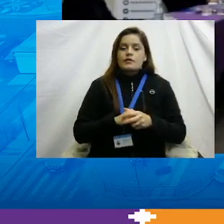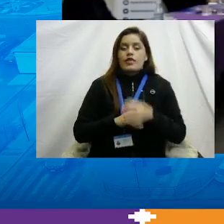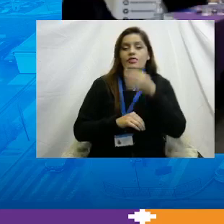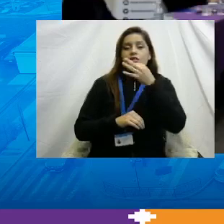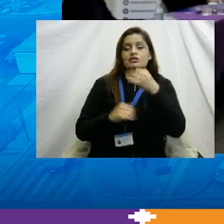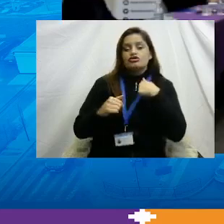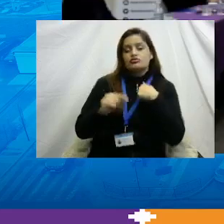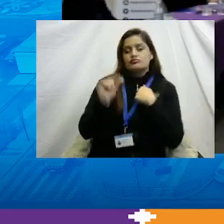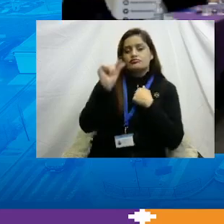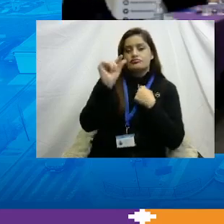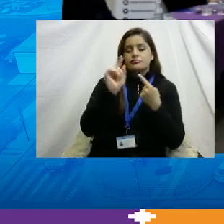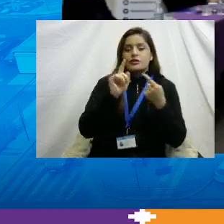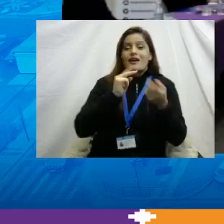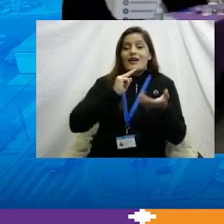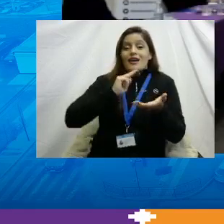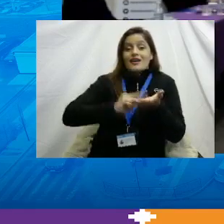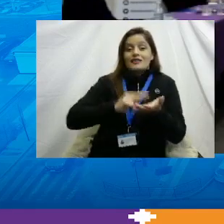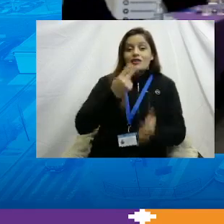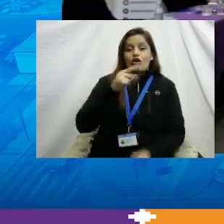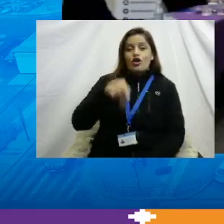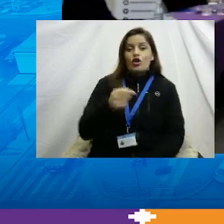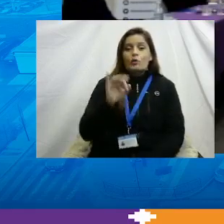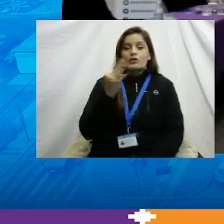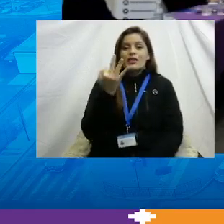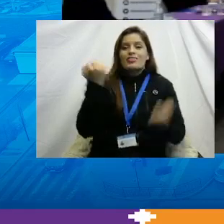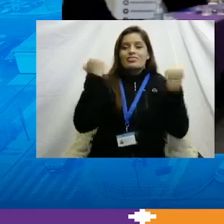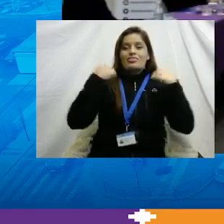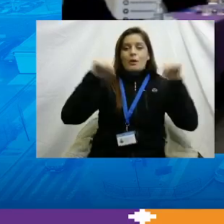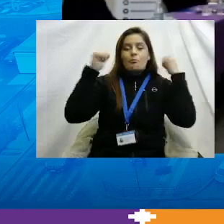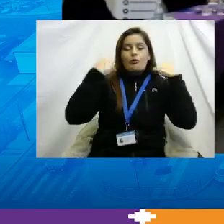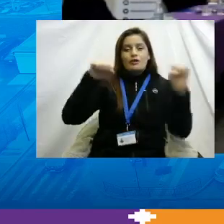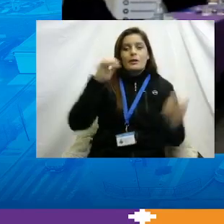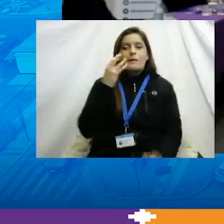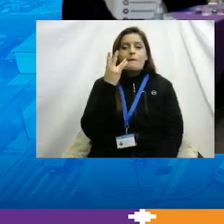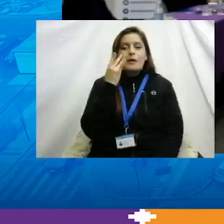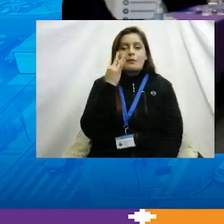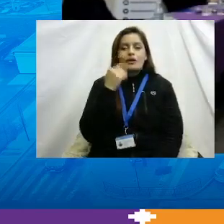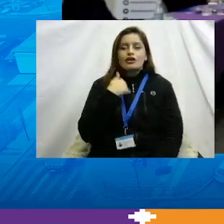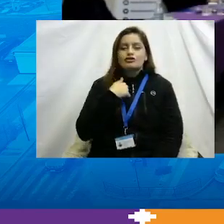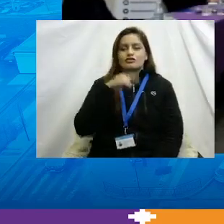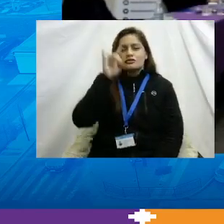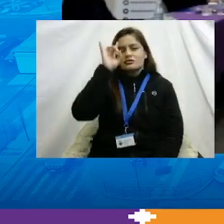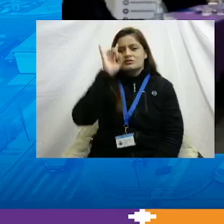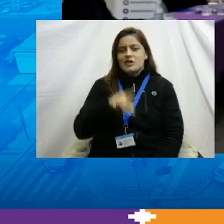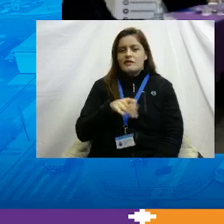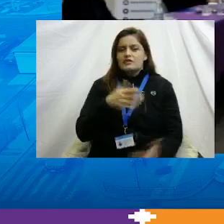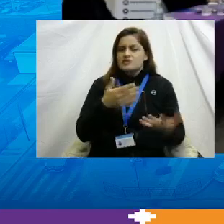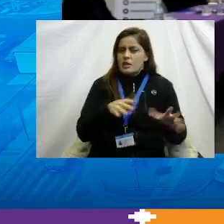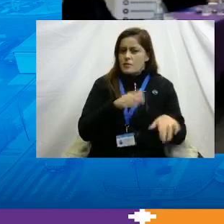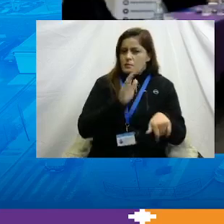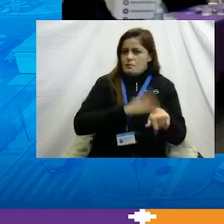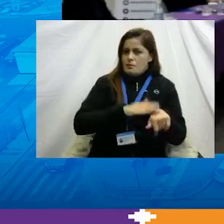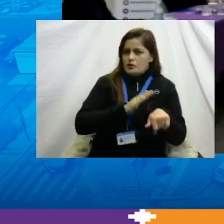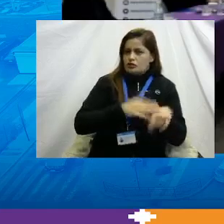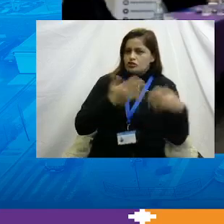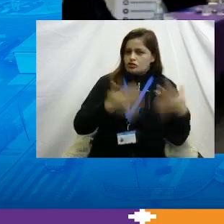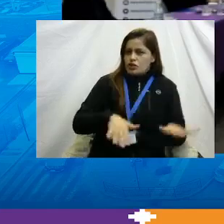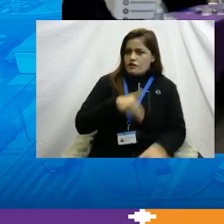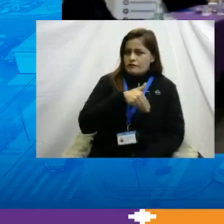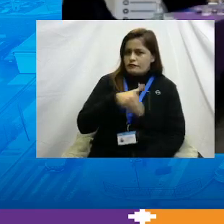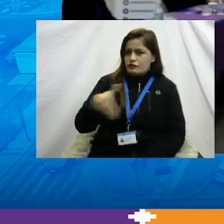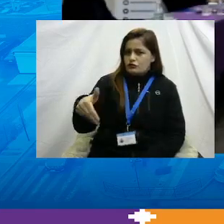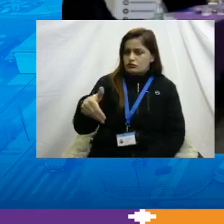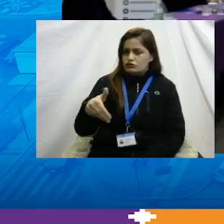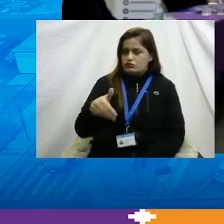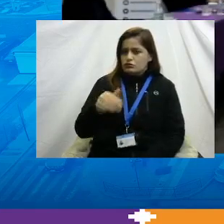el 2.3 de la agrupación Deportes Melipilla para saber si se prestó el bus, creo que la actividad era entre hoy o